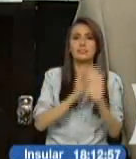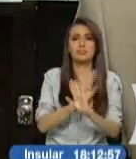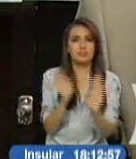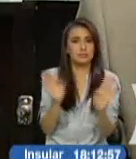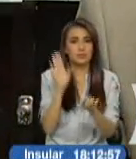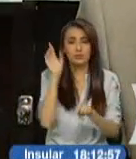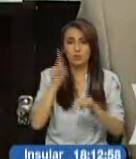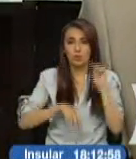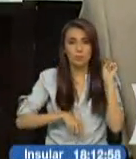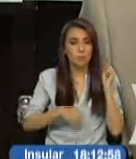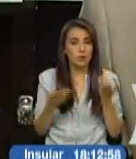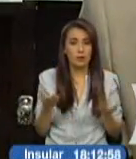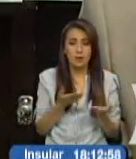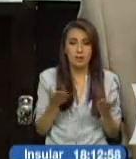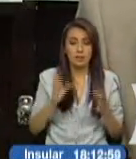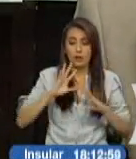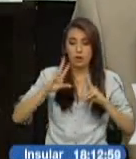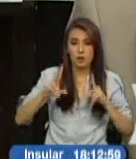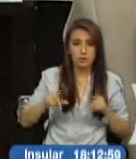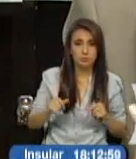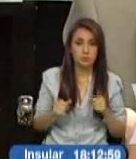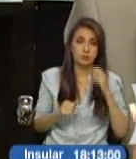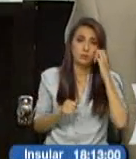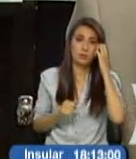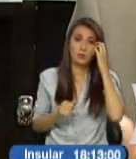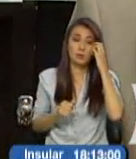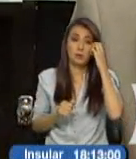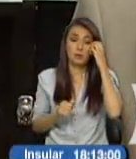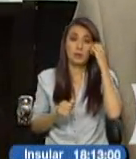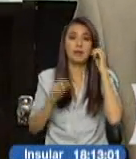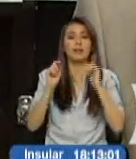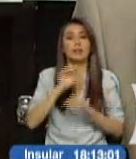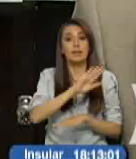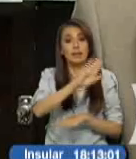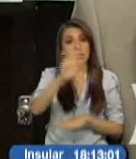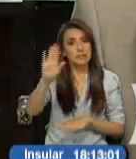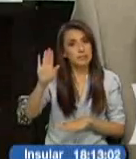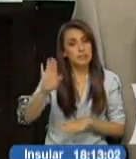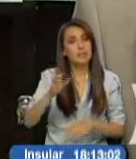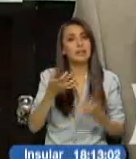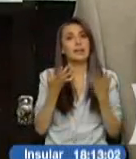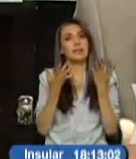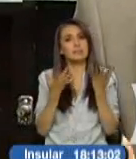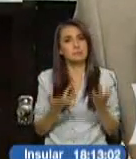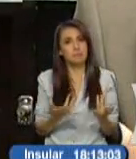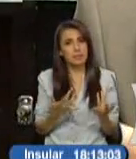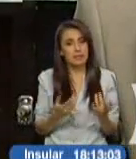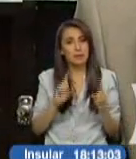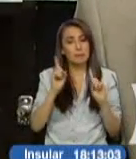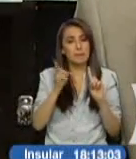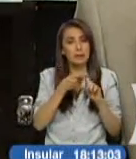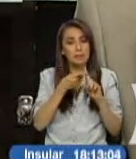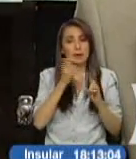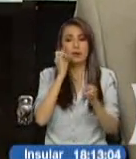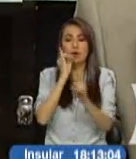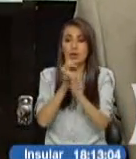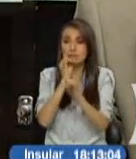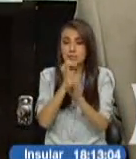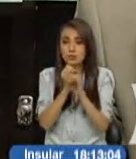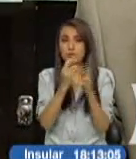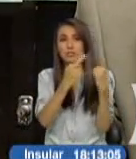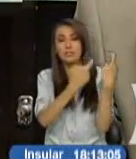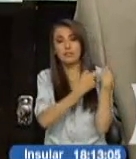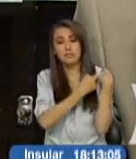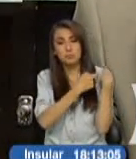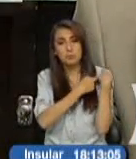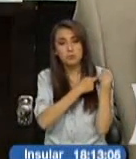con respecto a la corrupción o el caso de Brecht. Deben esperar que las instancias que han sido creadas para ese análisis, para